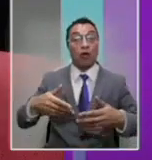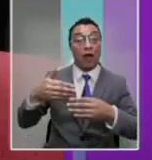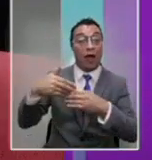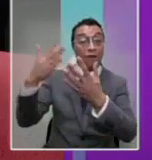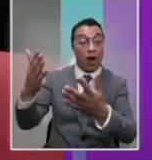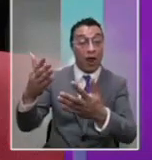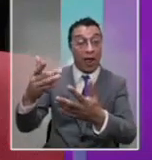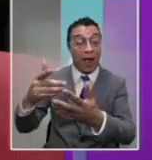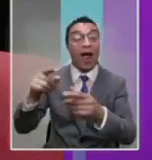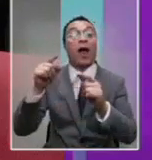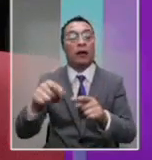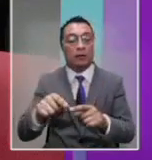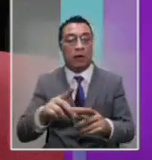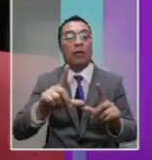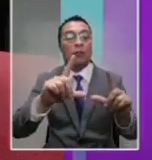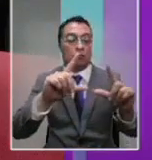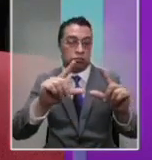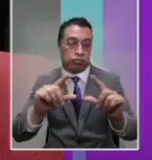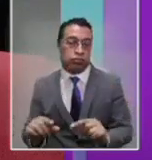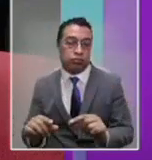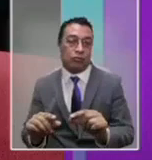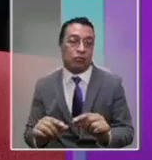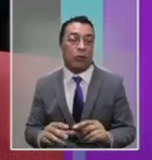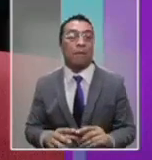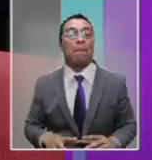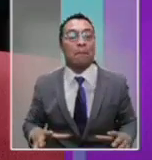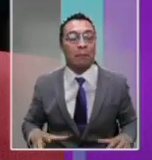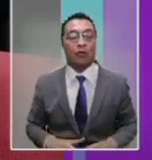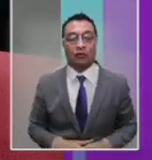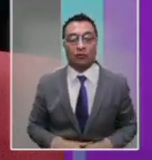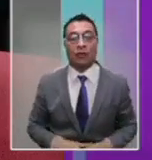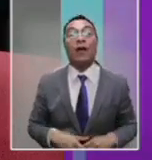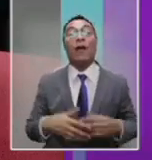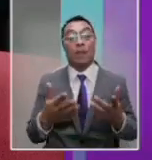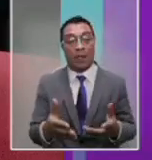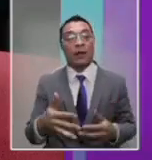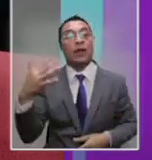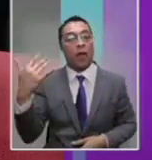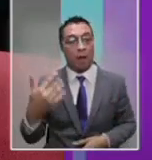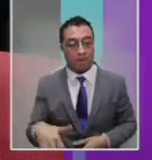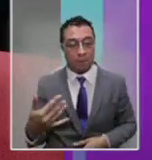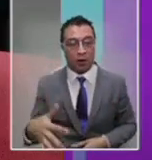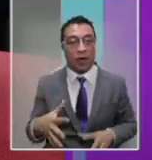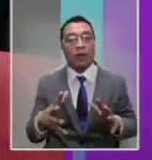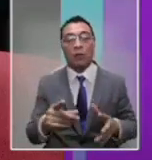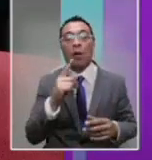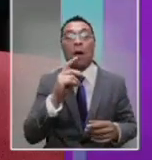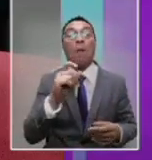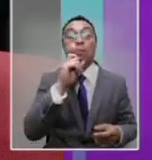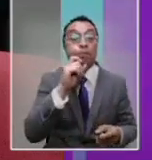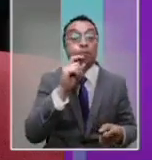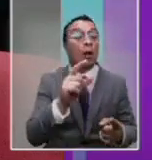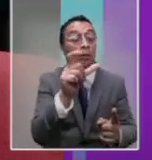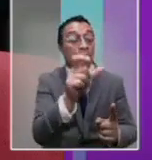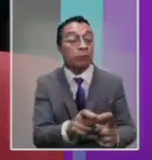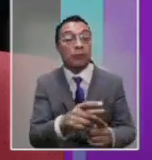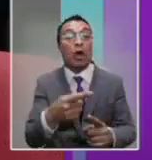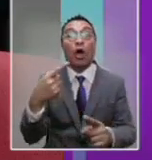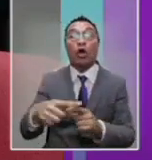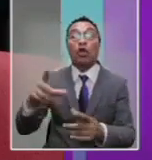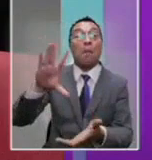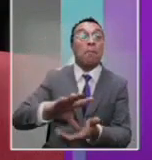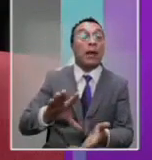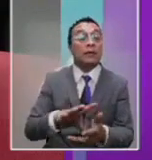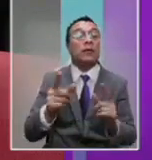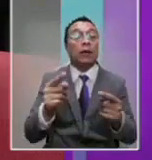en el extranjero disminuye considerablemente. Bueno, eso claramente depende de la definición de quiénes son